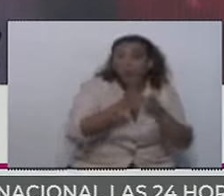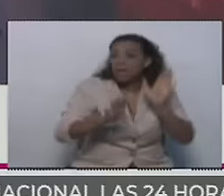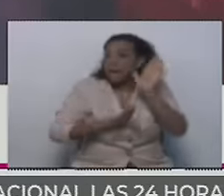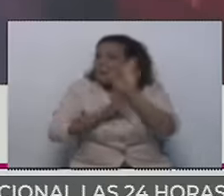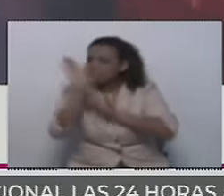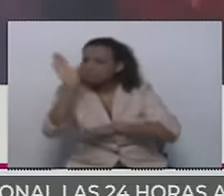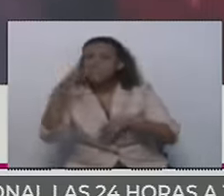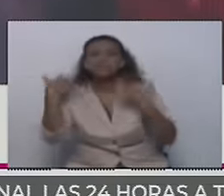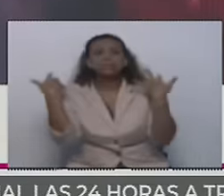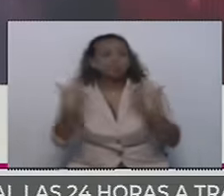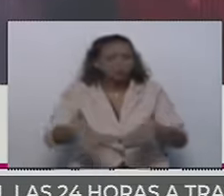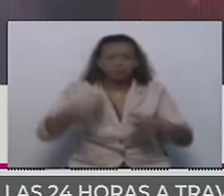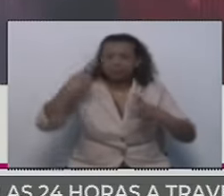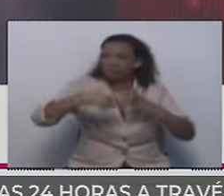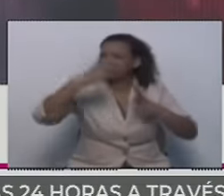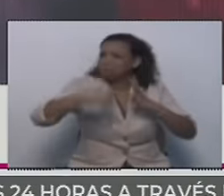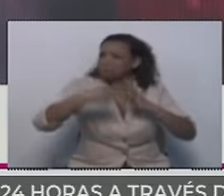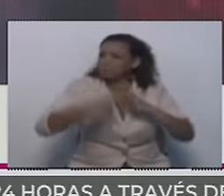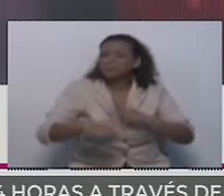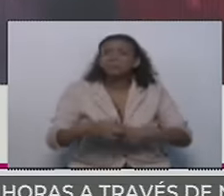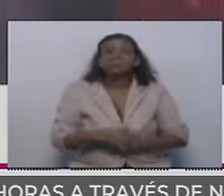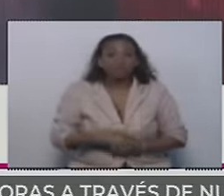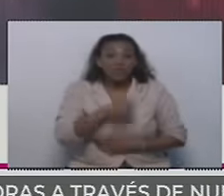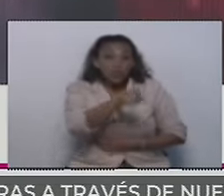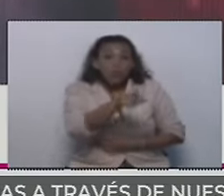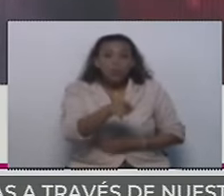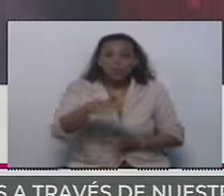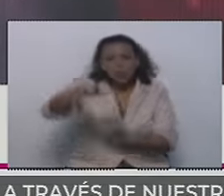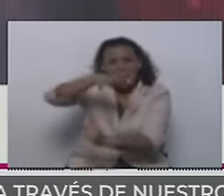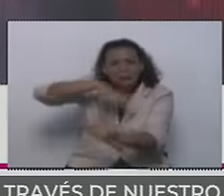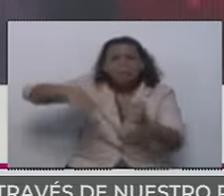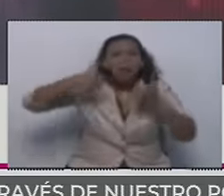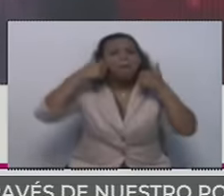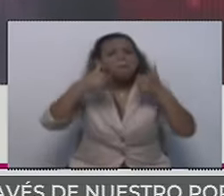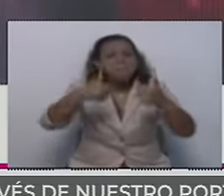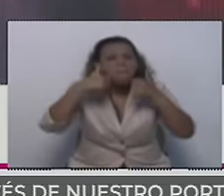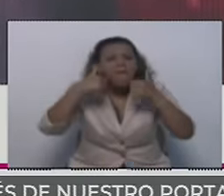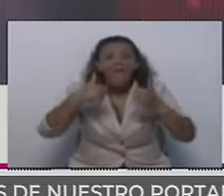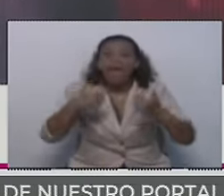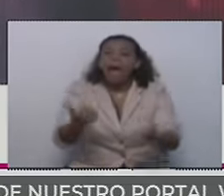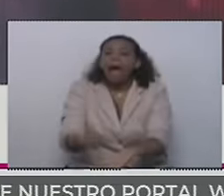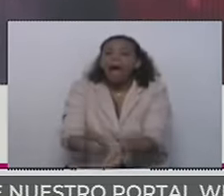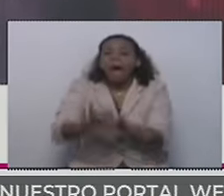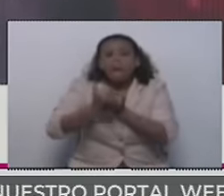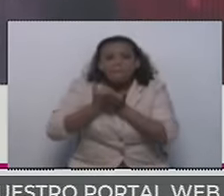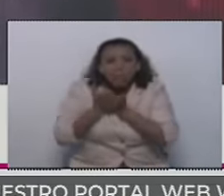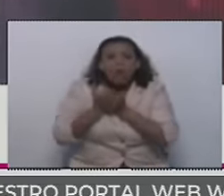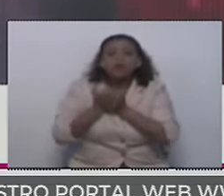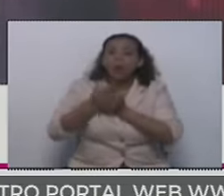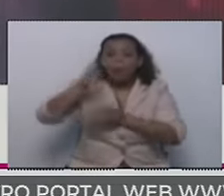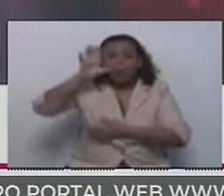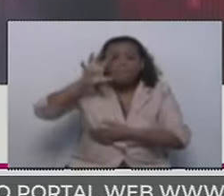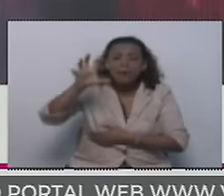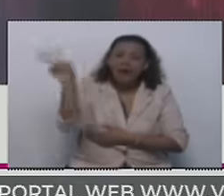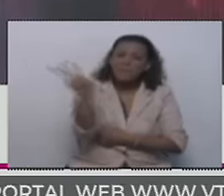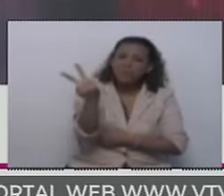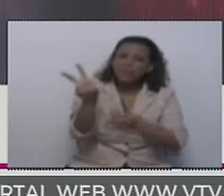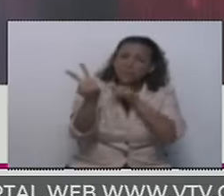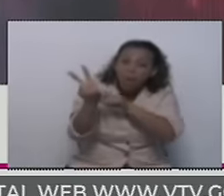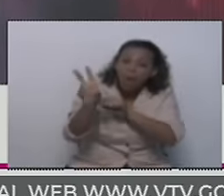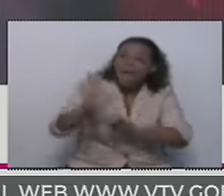crecimiento, etcétera, etcétera, y un clima económico favorable para un país